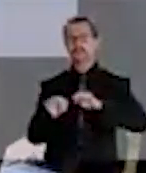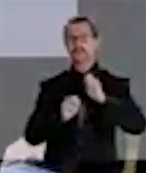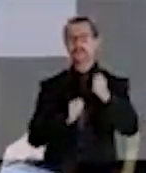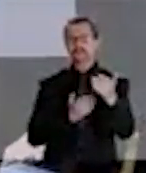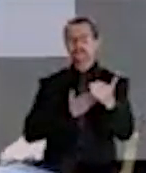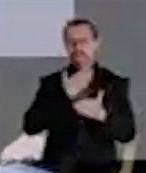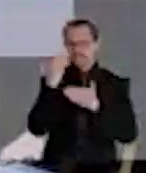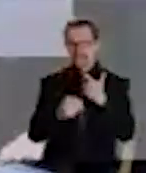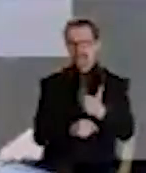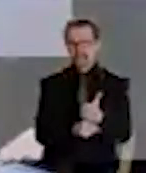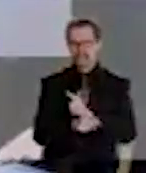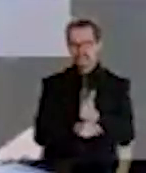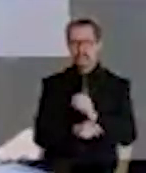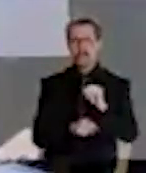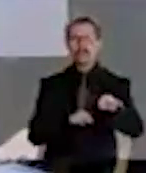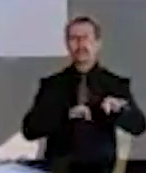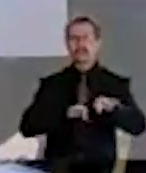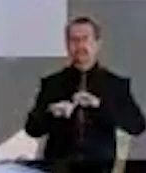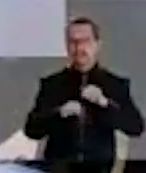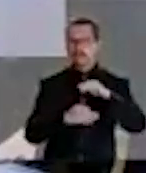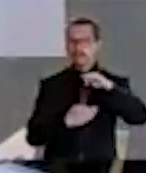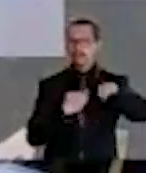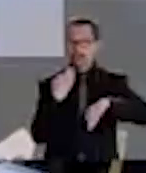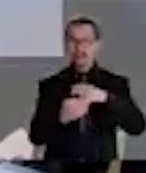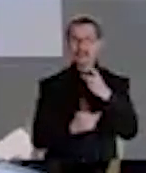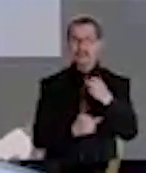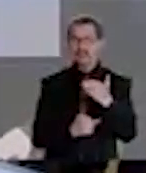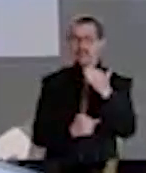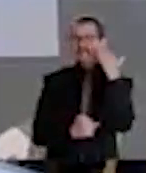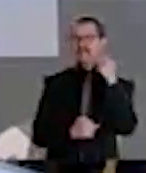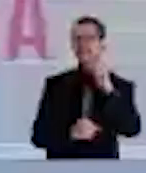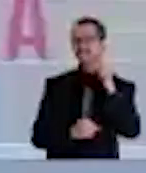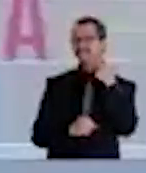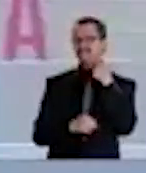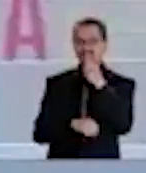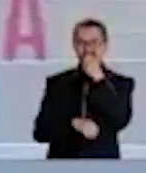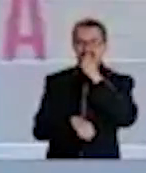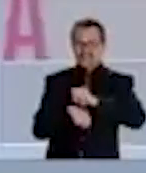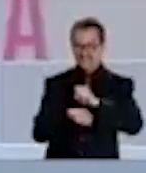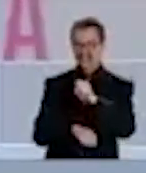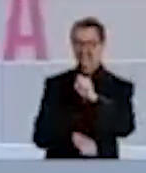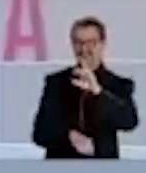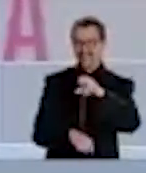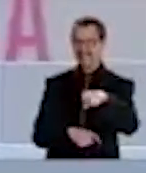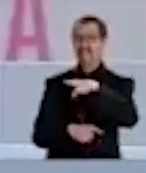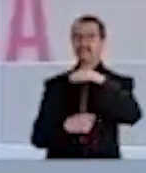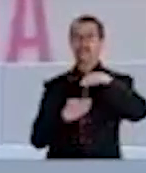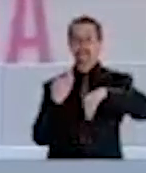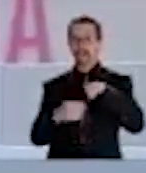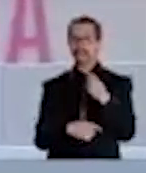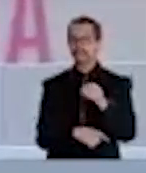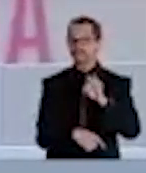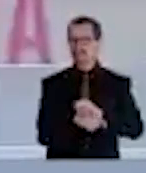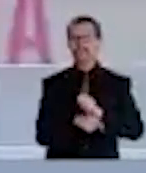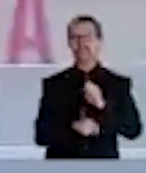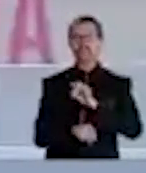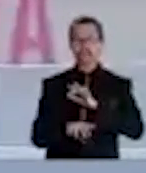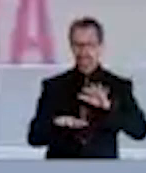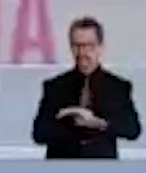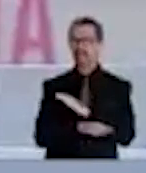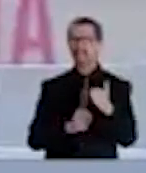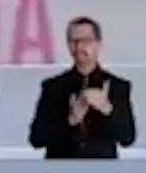candidato el candidato emir justamente usted fue canciller y además pues por eso